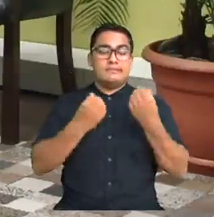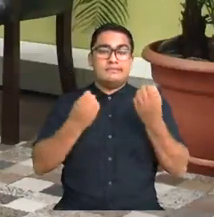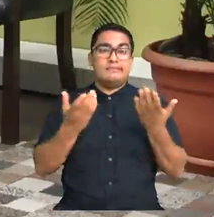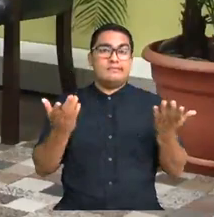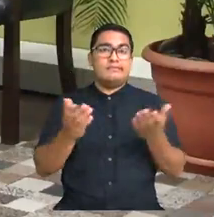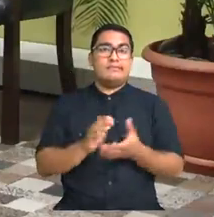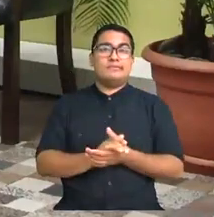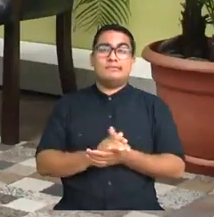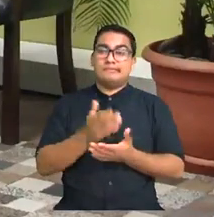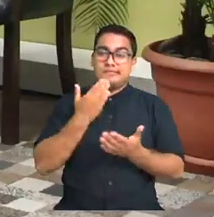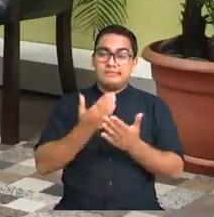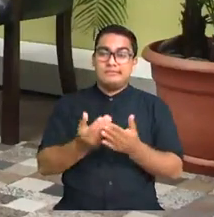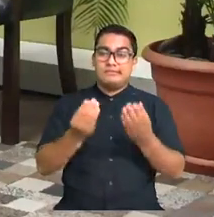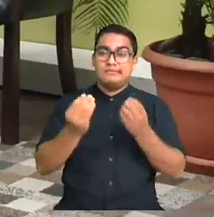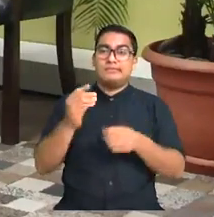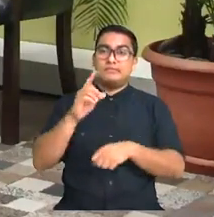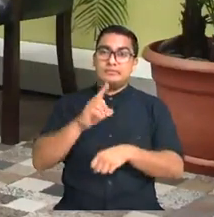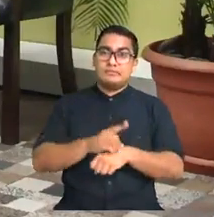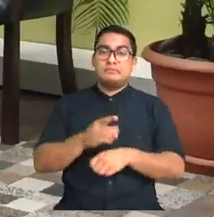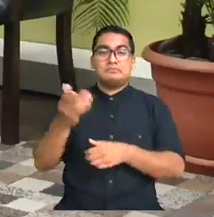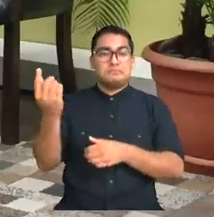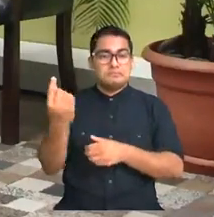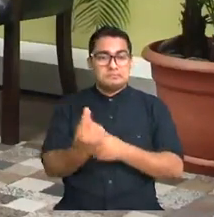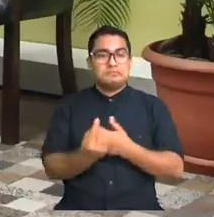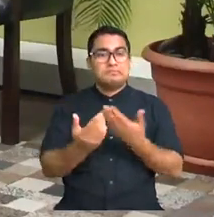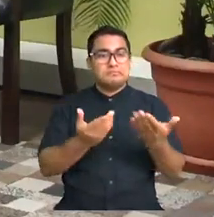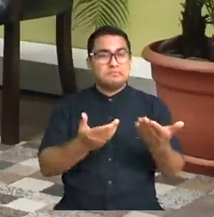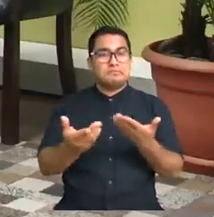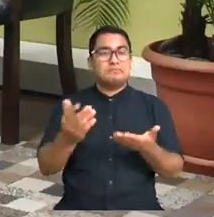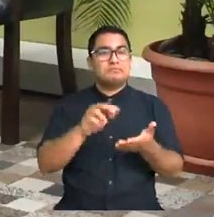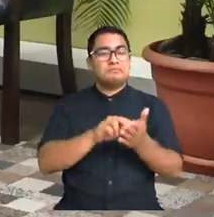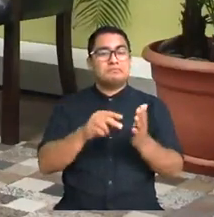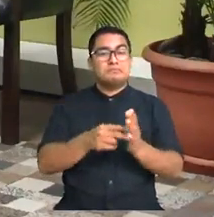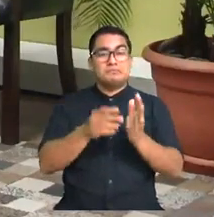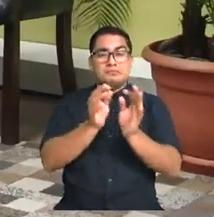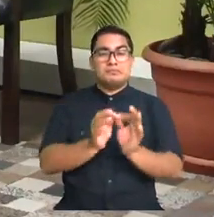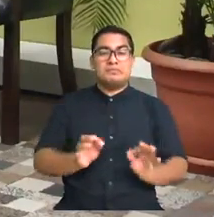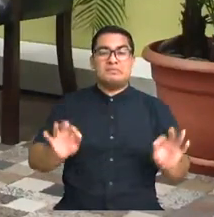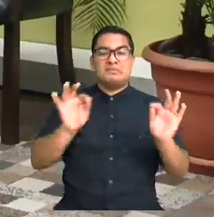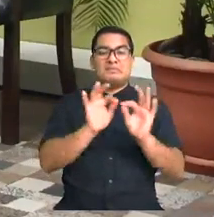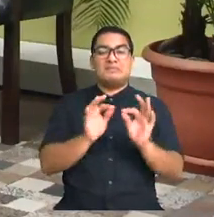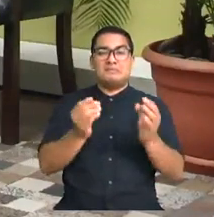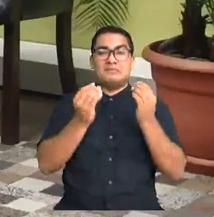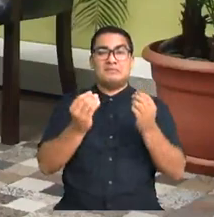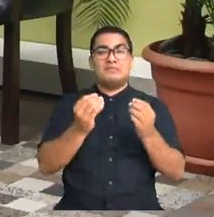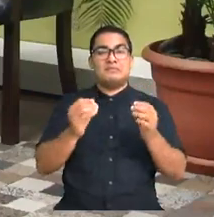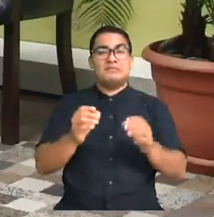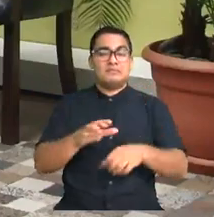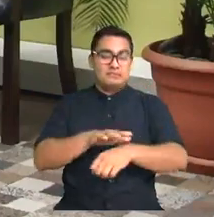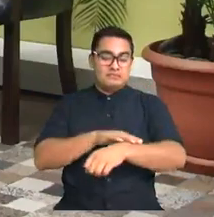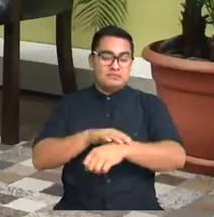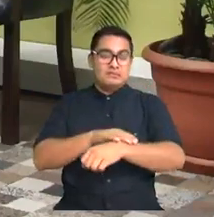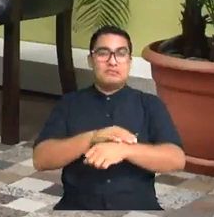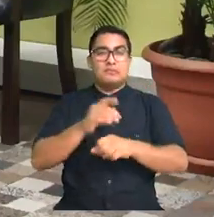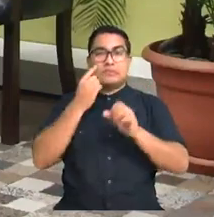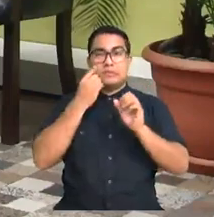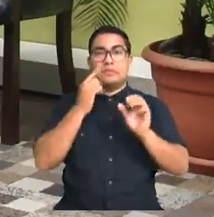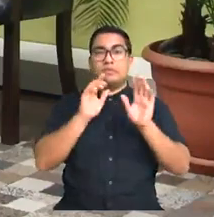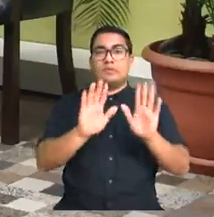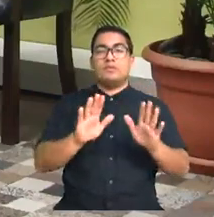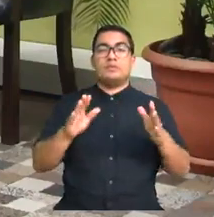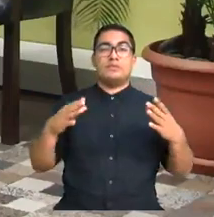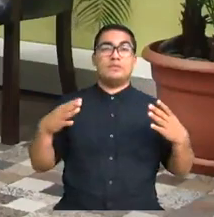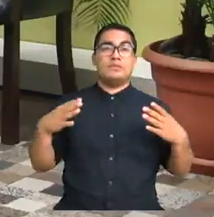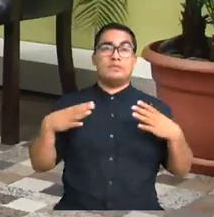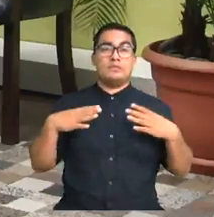Ok, doctora, muchísimas gracias por haber compartido con nosotros todos estos Usted. datos importantes para el cuidado de nuestra piel, ahorita que vienen ya las vacaciones de